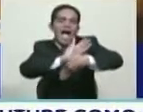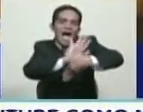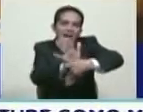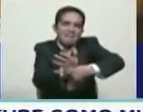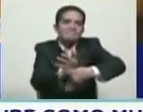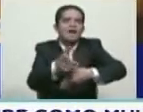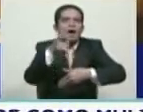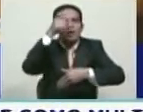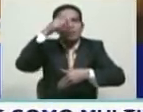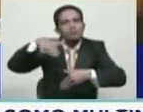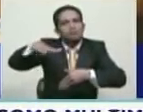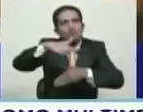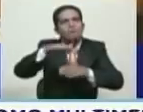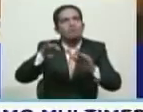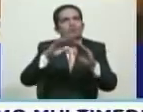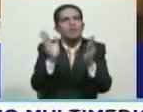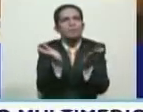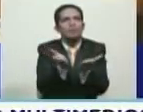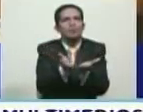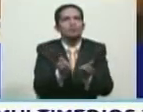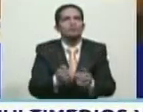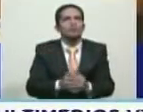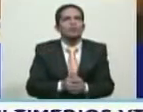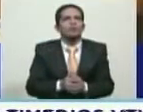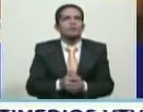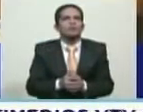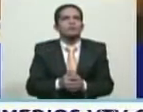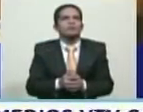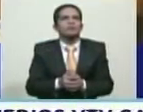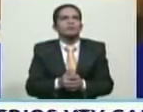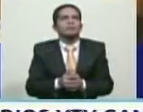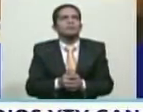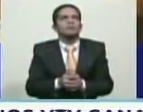mundo. Sigue pensando